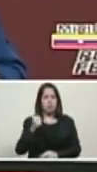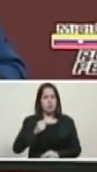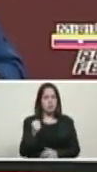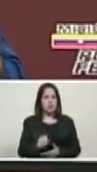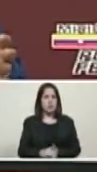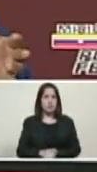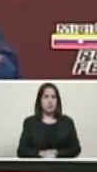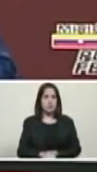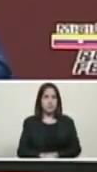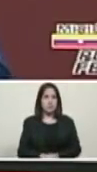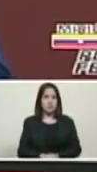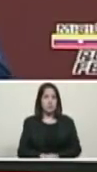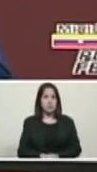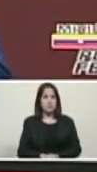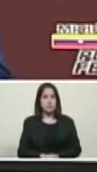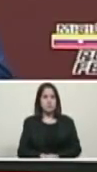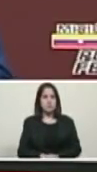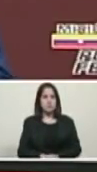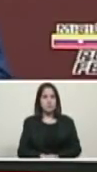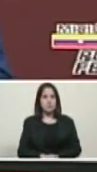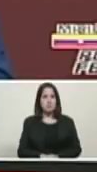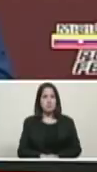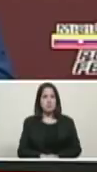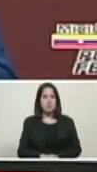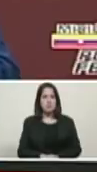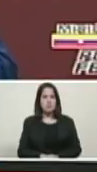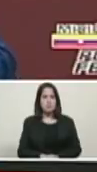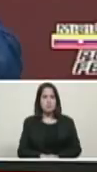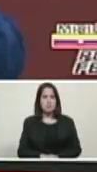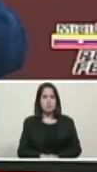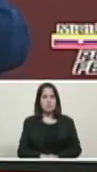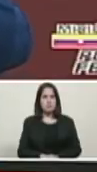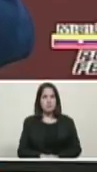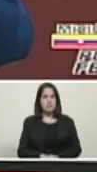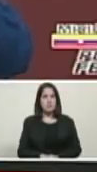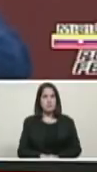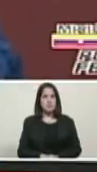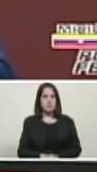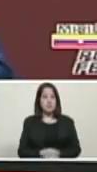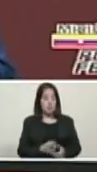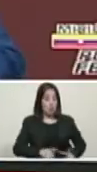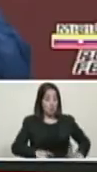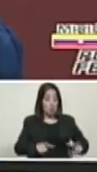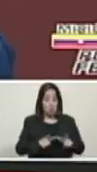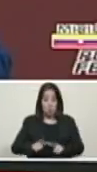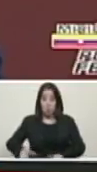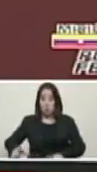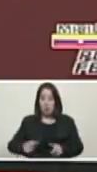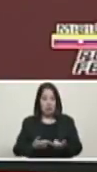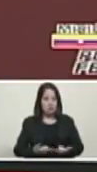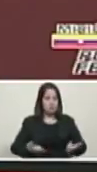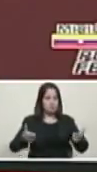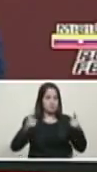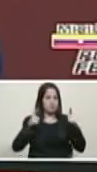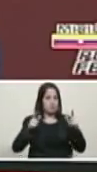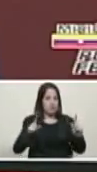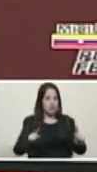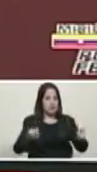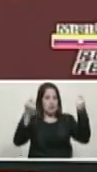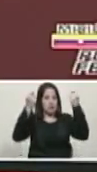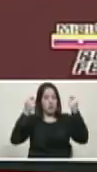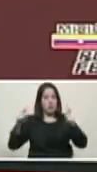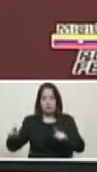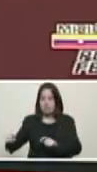los cuadrantes de paz quiere decir los lugares recuperados ocupados y